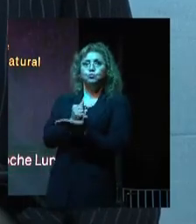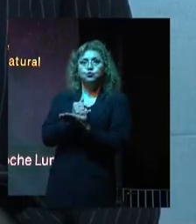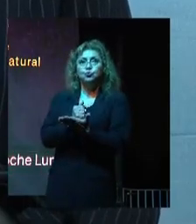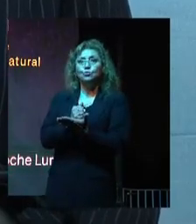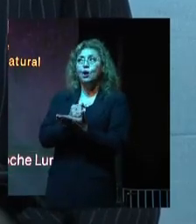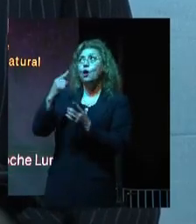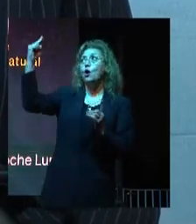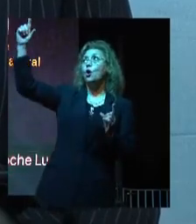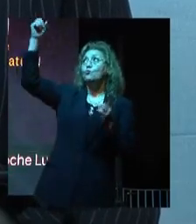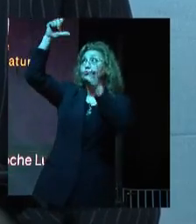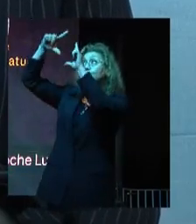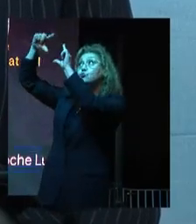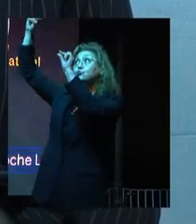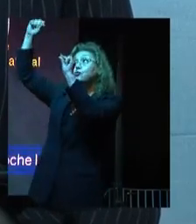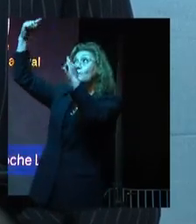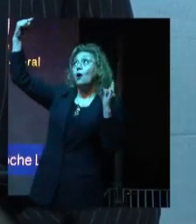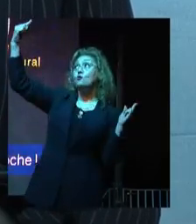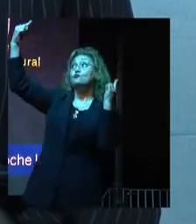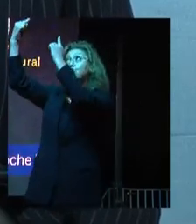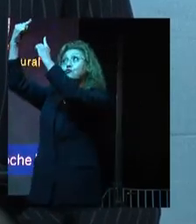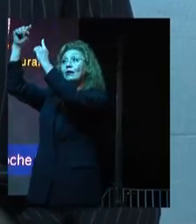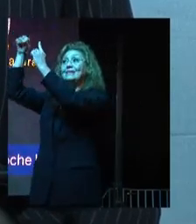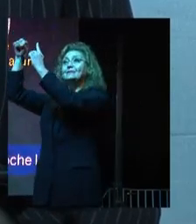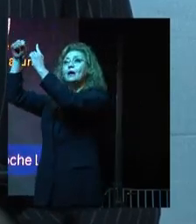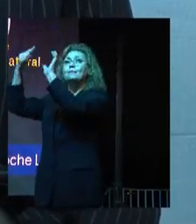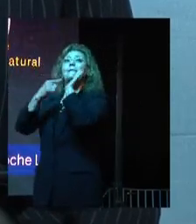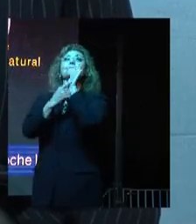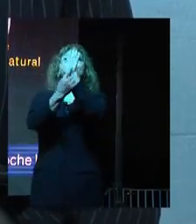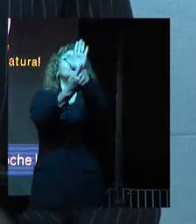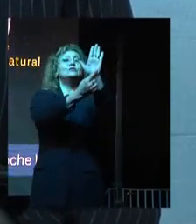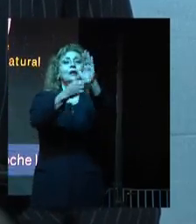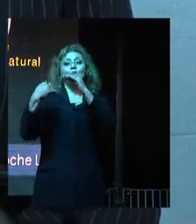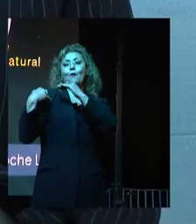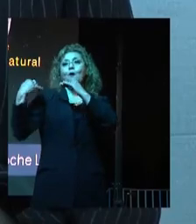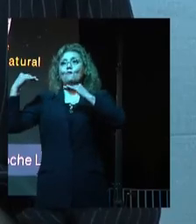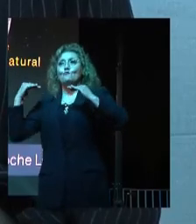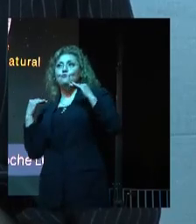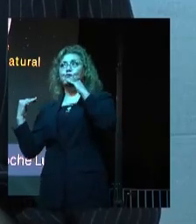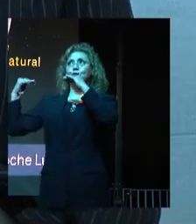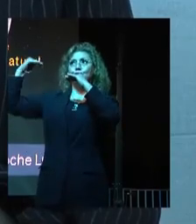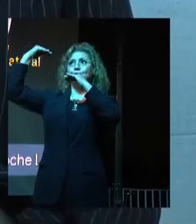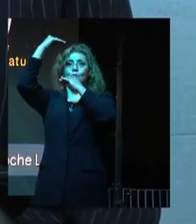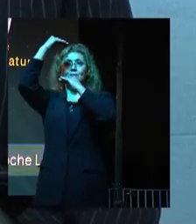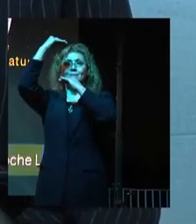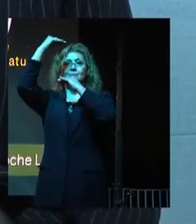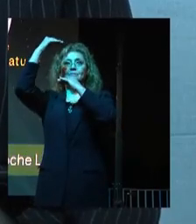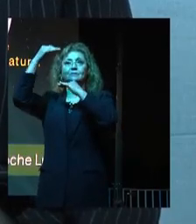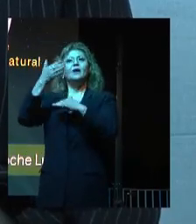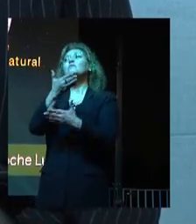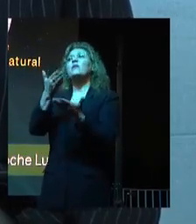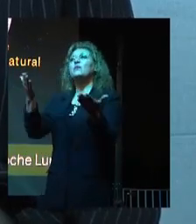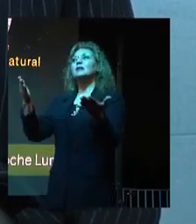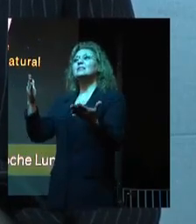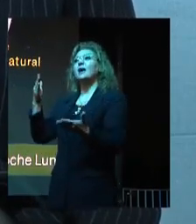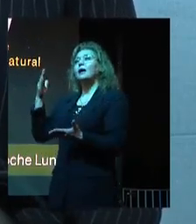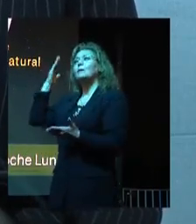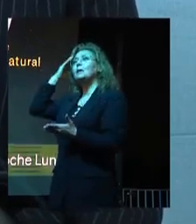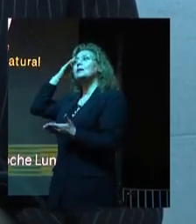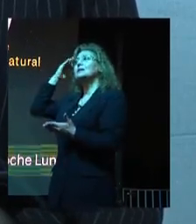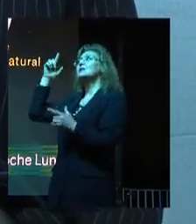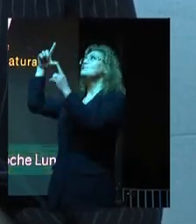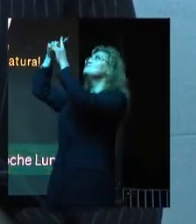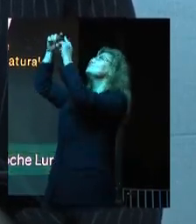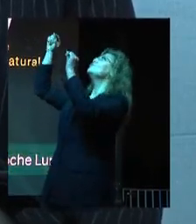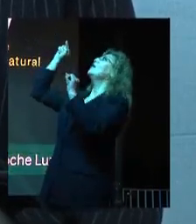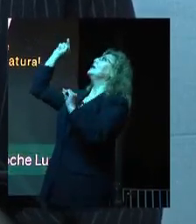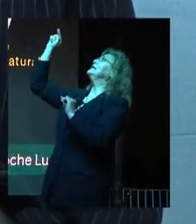y llegaba a la Luna primero era como una forma de demostrar superioridad. ¿Por qué cree que nuestro satélite natural pudo